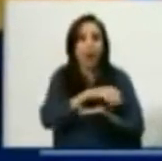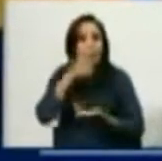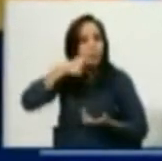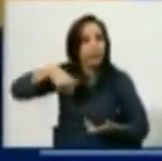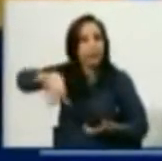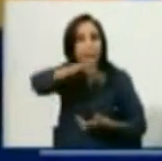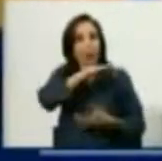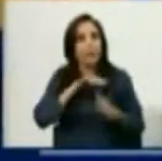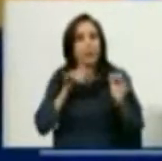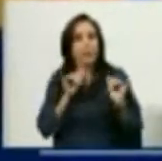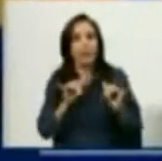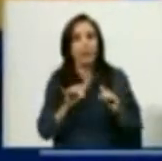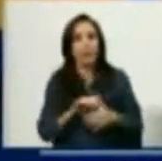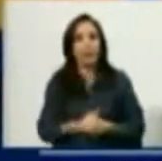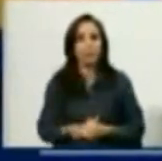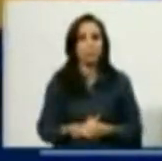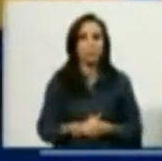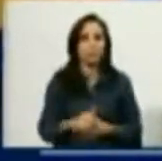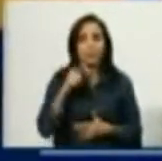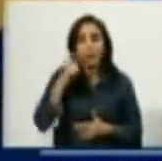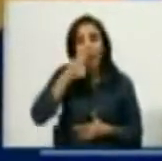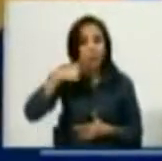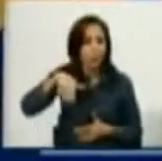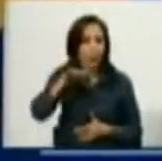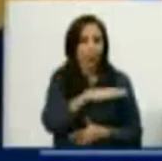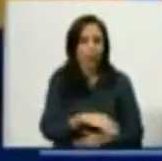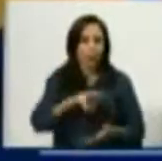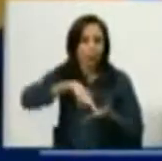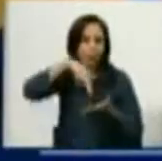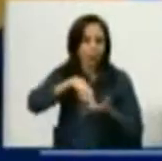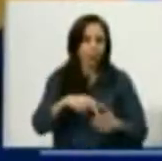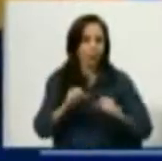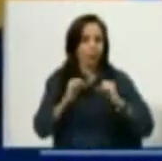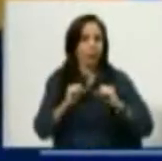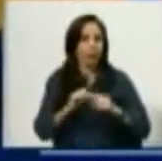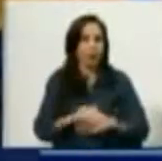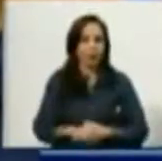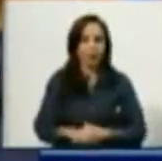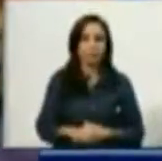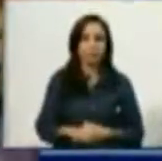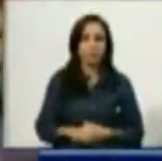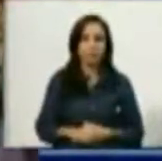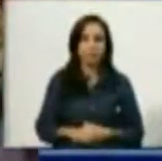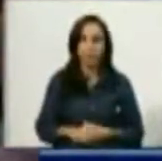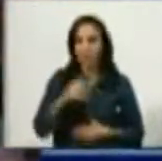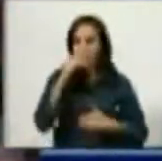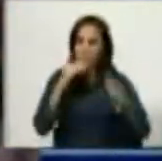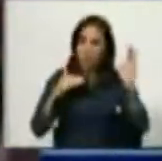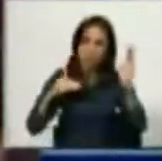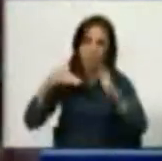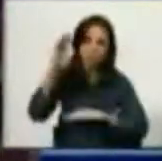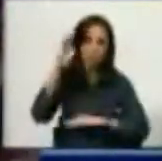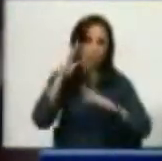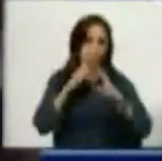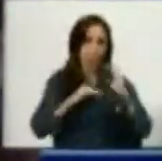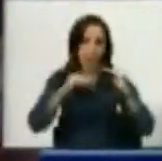pueblo esta sociedad por encima